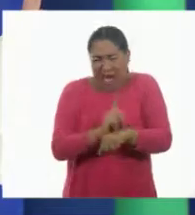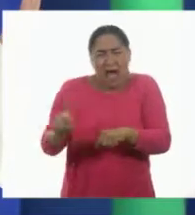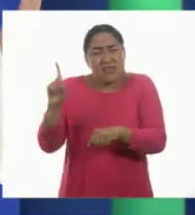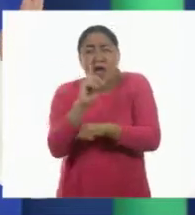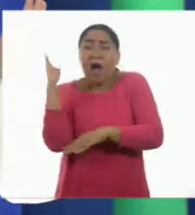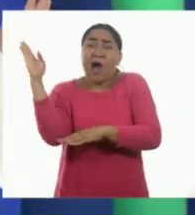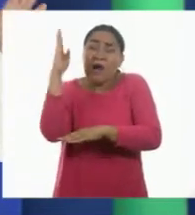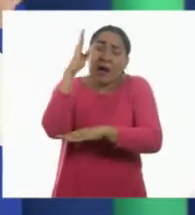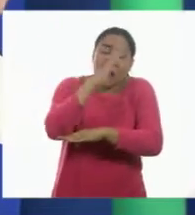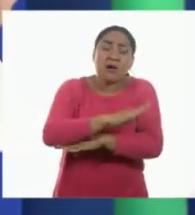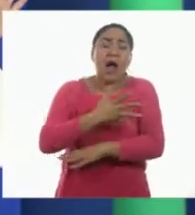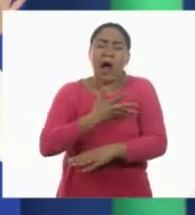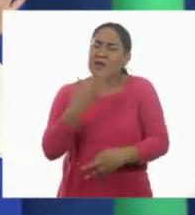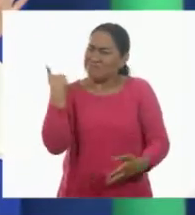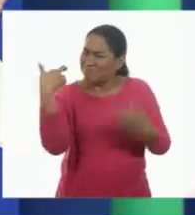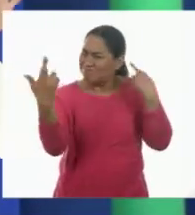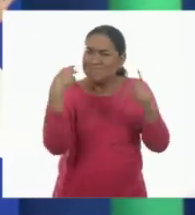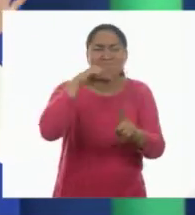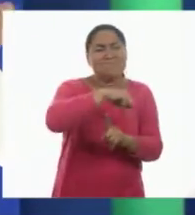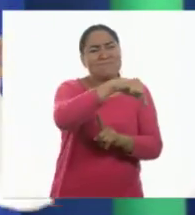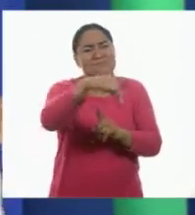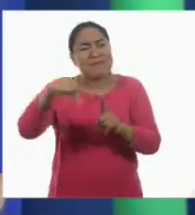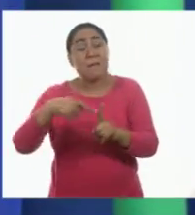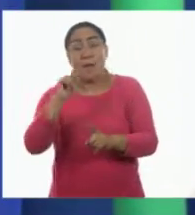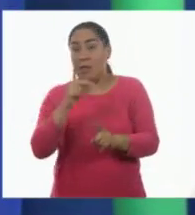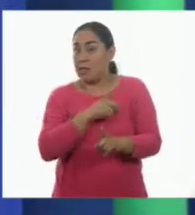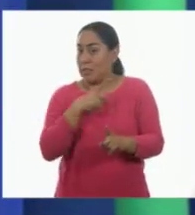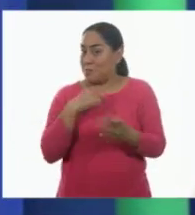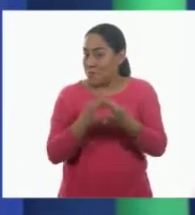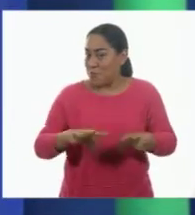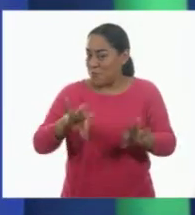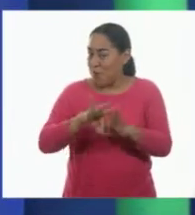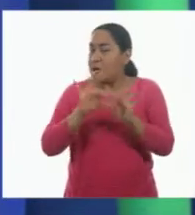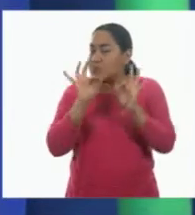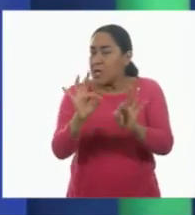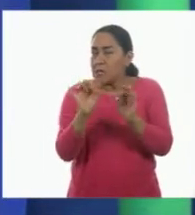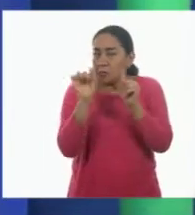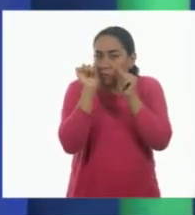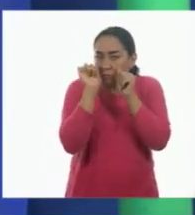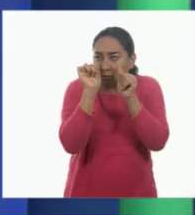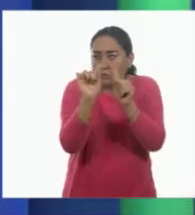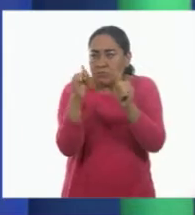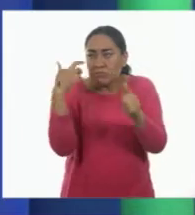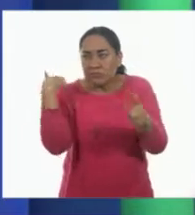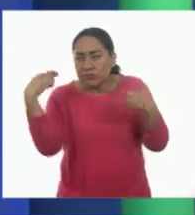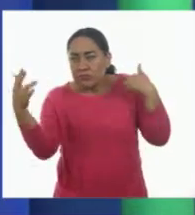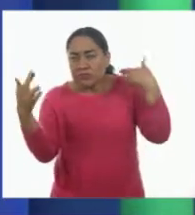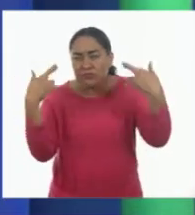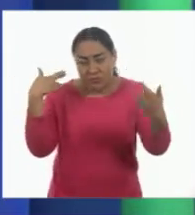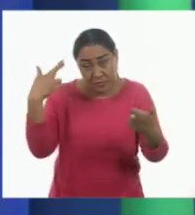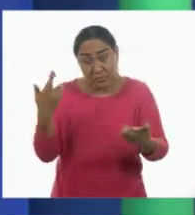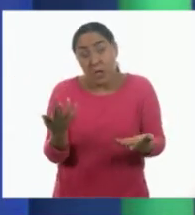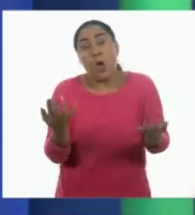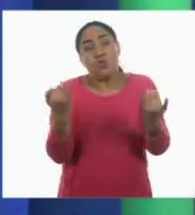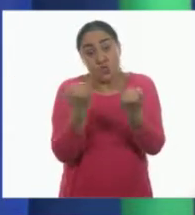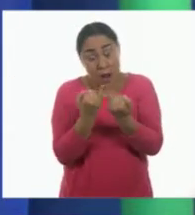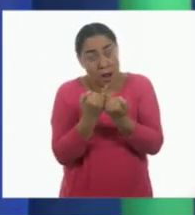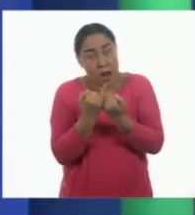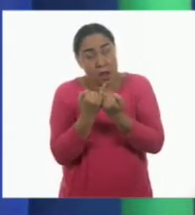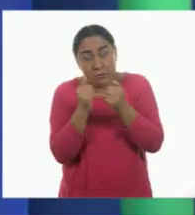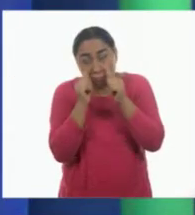sonidos. Y lo importante es poder estar conscientes. Y fíjate que con esa conciencia también podemos crear